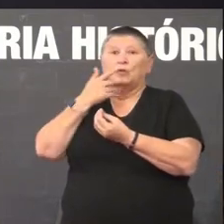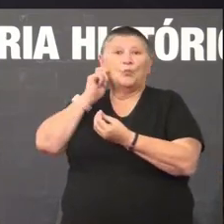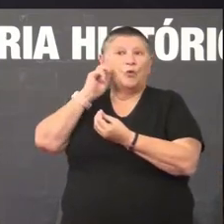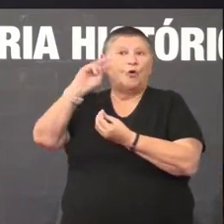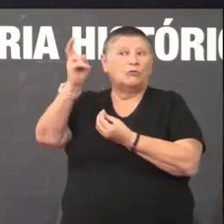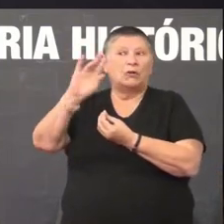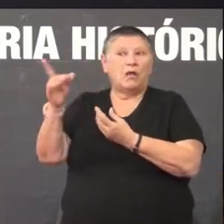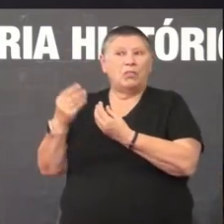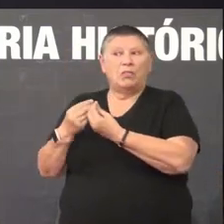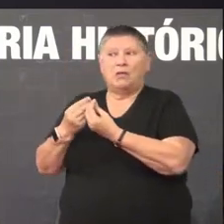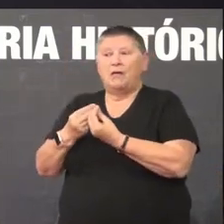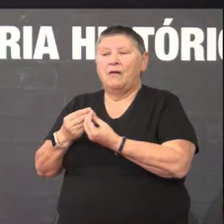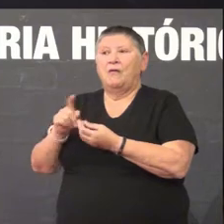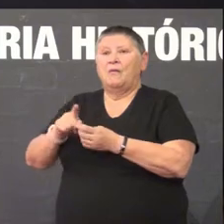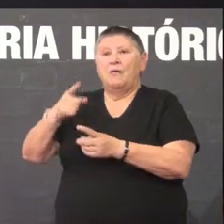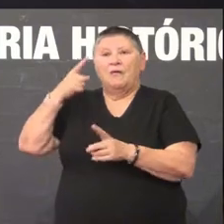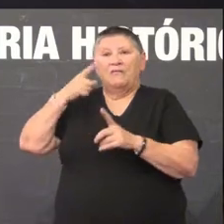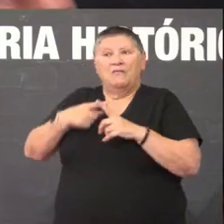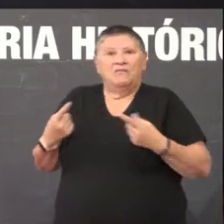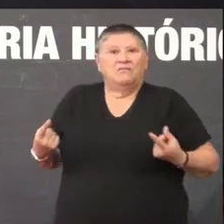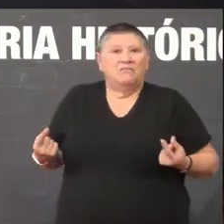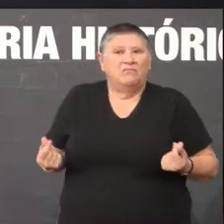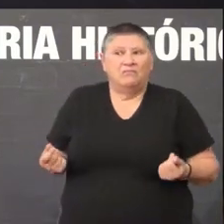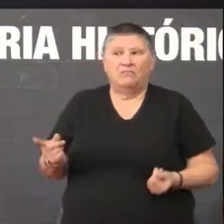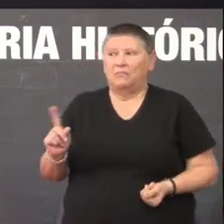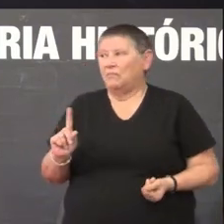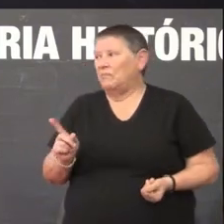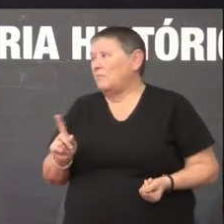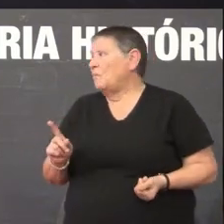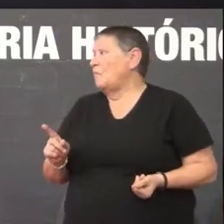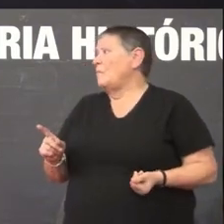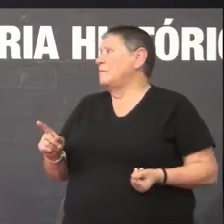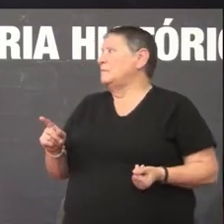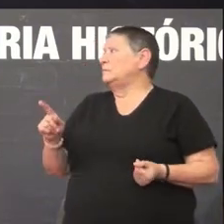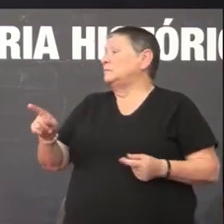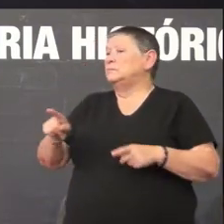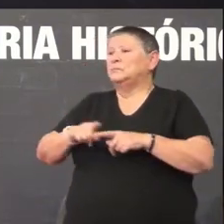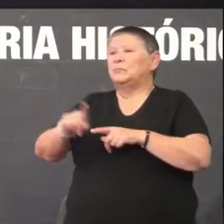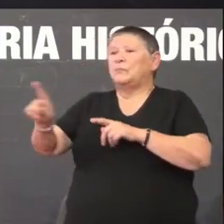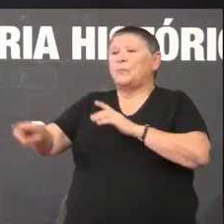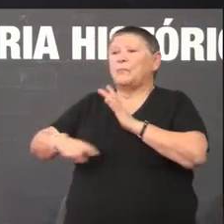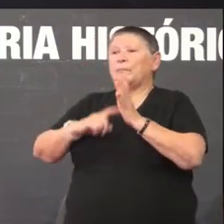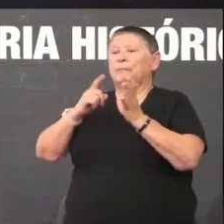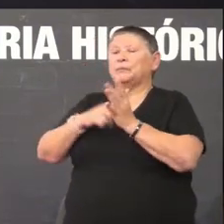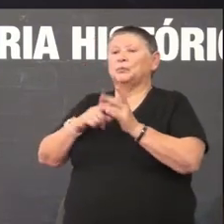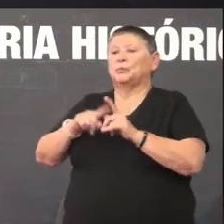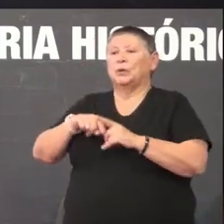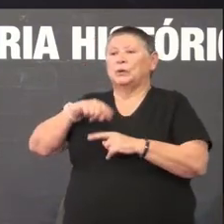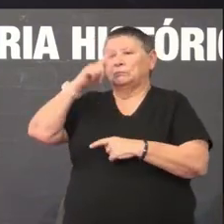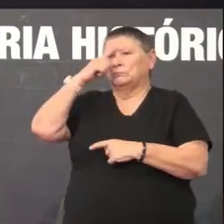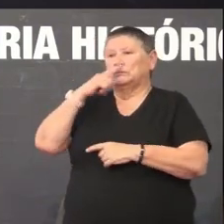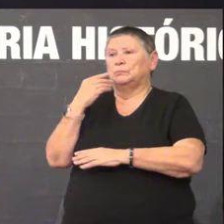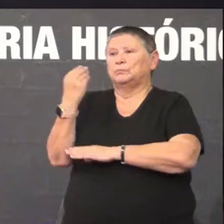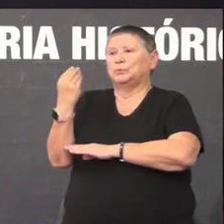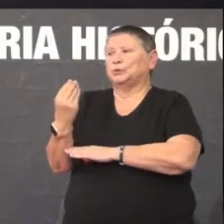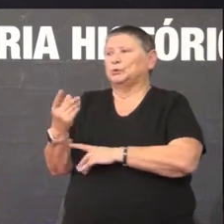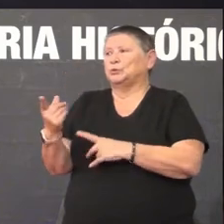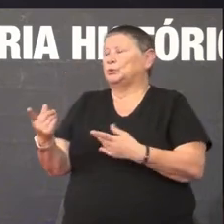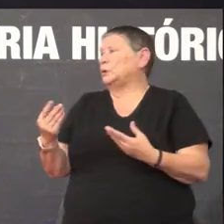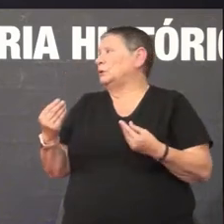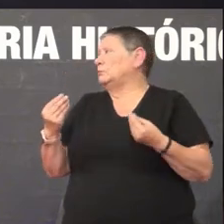otras, no tiene esa obsesión por el dinero y está absolutamente en una postura